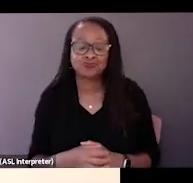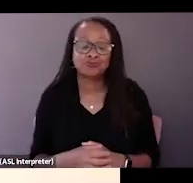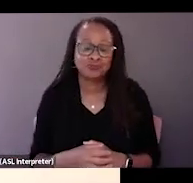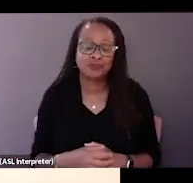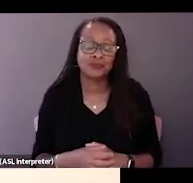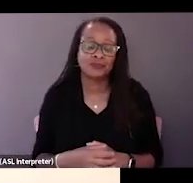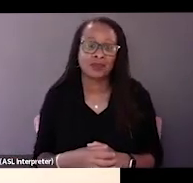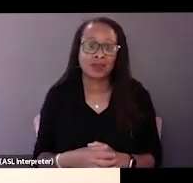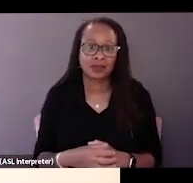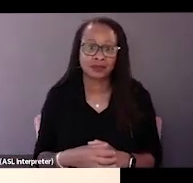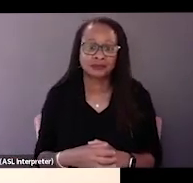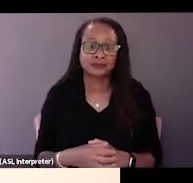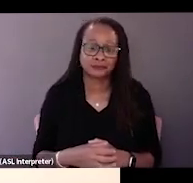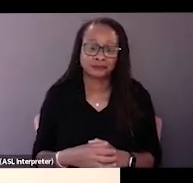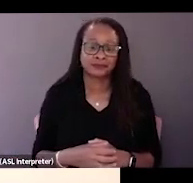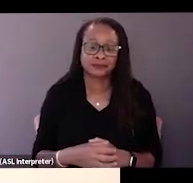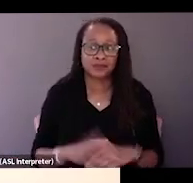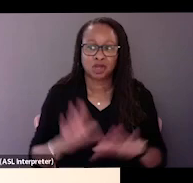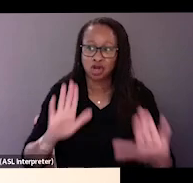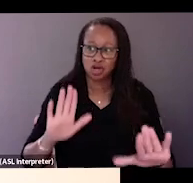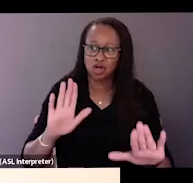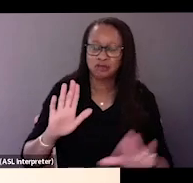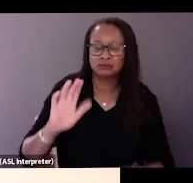vez la más sincera, ¿no?